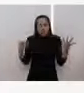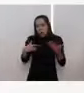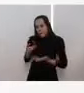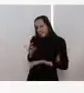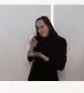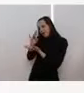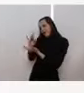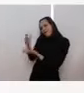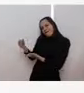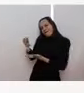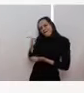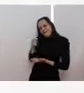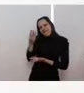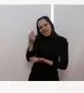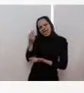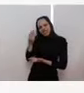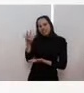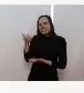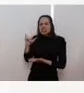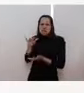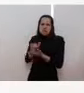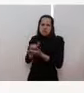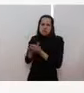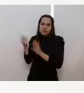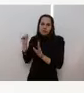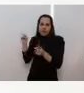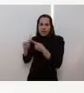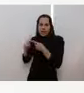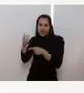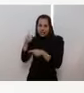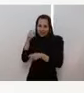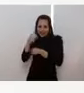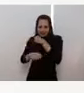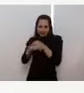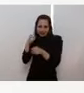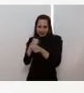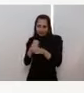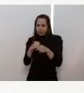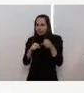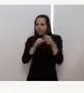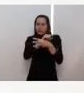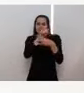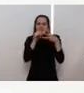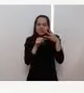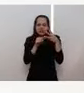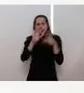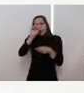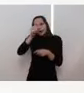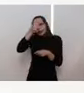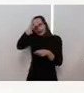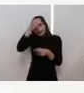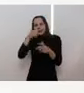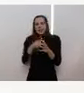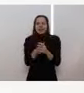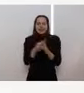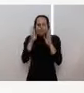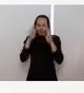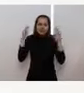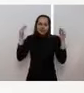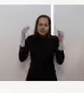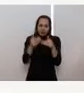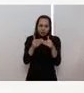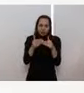que nos acompaña ya hace cerca de 10 años basado en nuestras tres pilares fundamentales de atención una atención humanizada